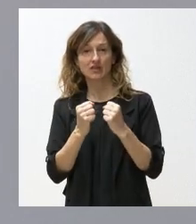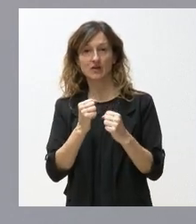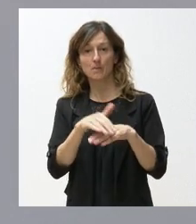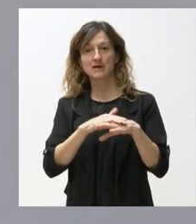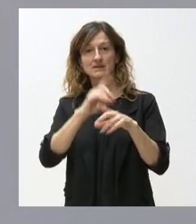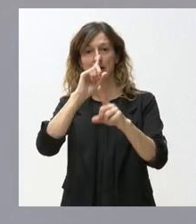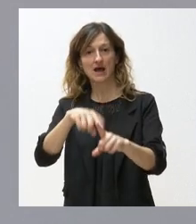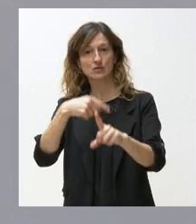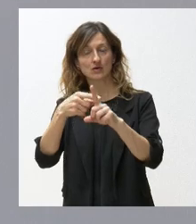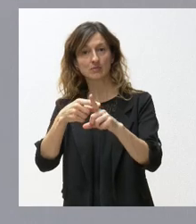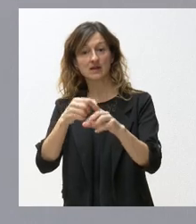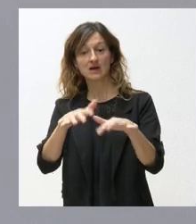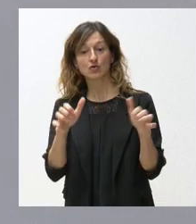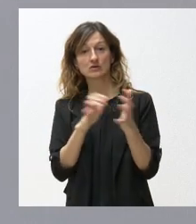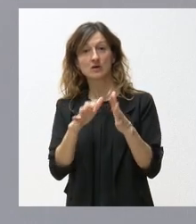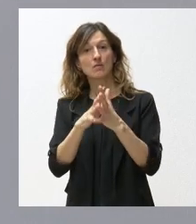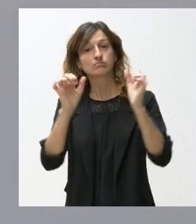año fue aprobado por las Cortes de Castilla y León.